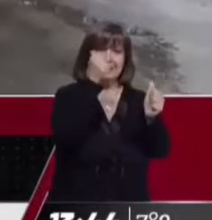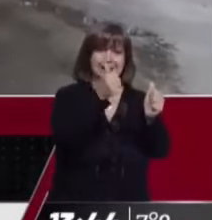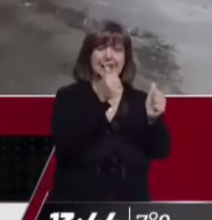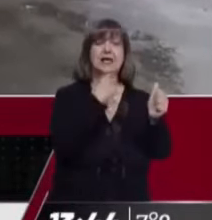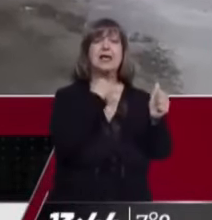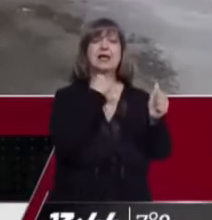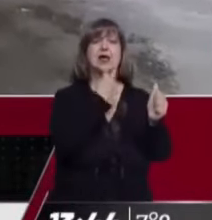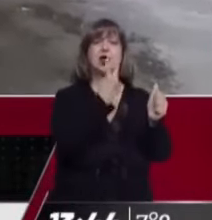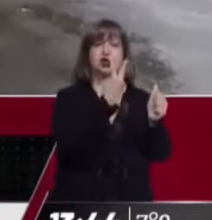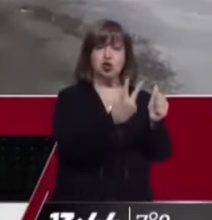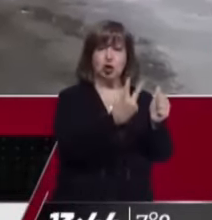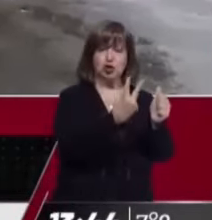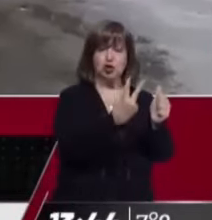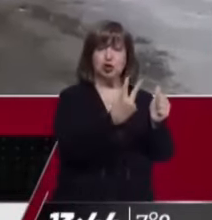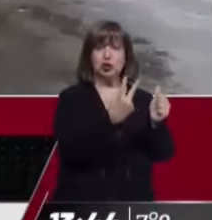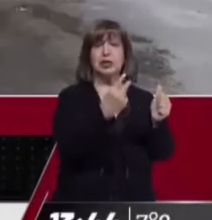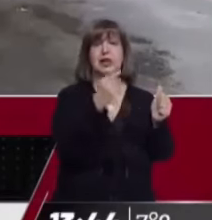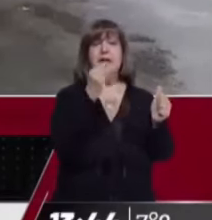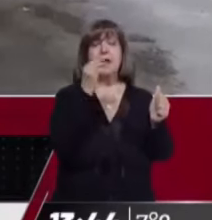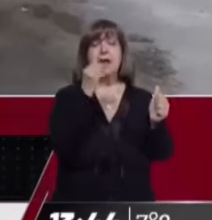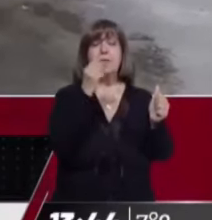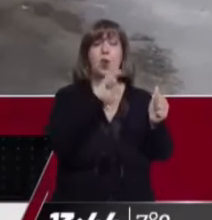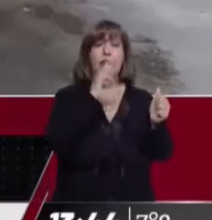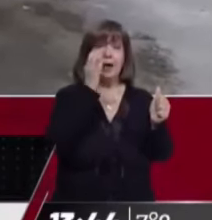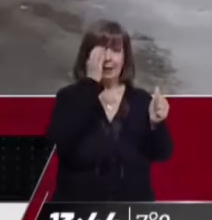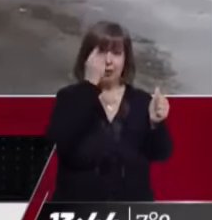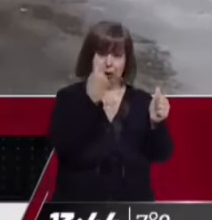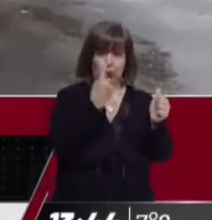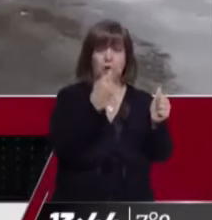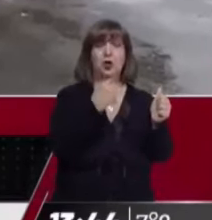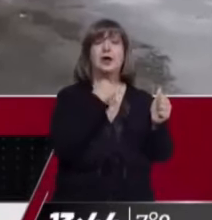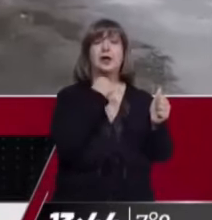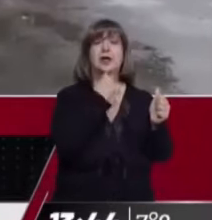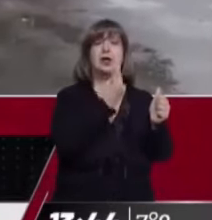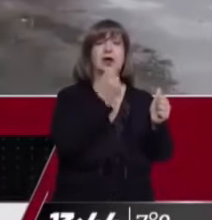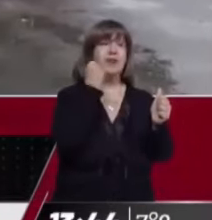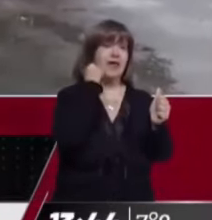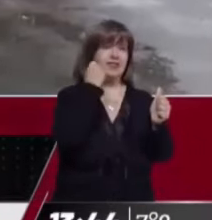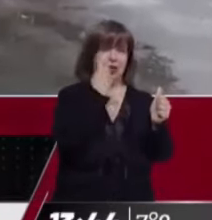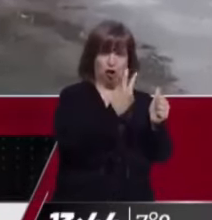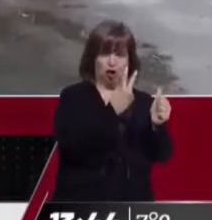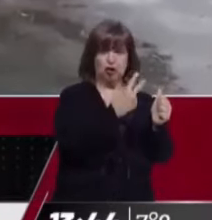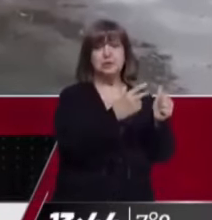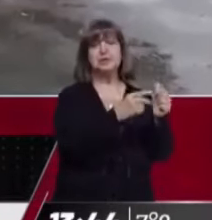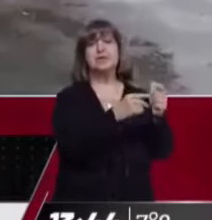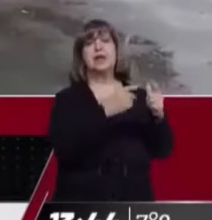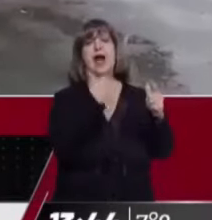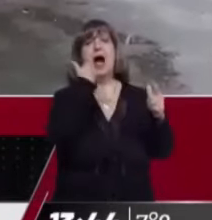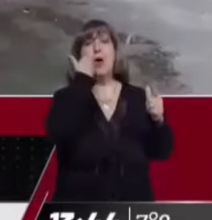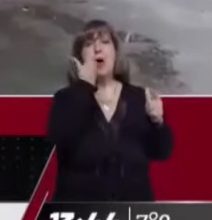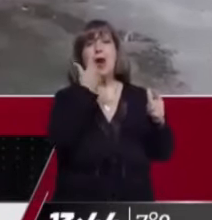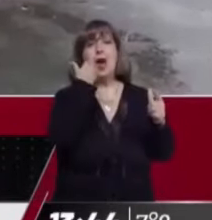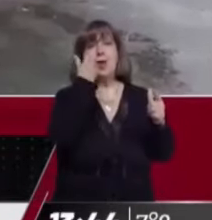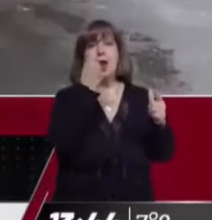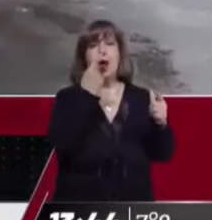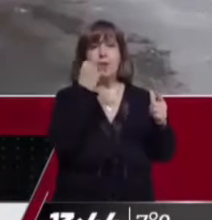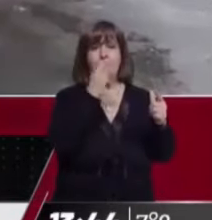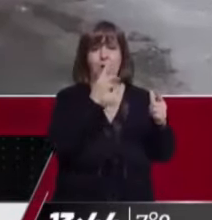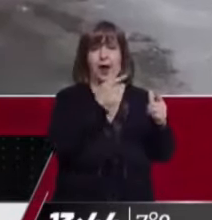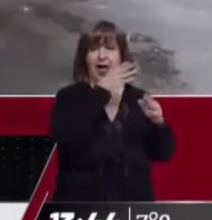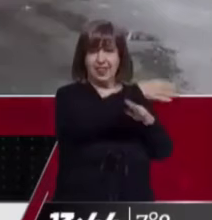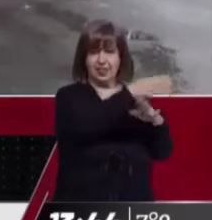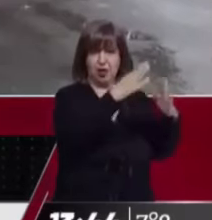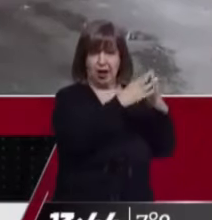2 y a sus propios abuelos. Allí llegó personal de la policía después de activar el protocolo correspondiente, el grupo GES,